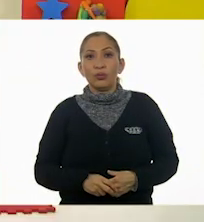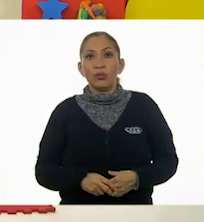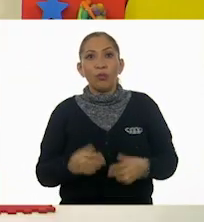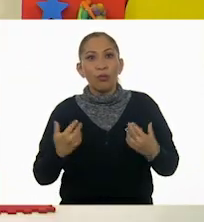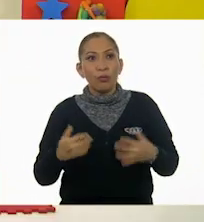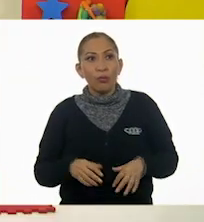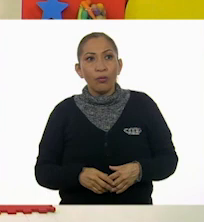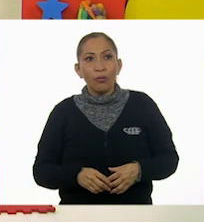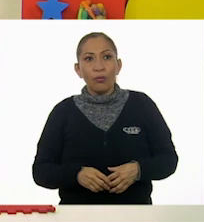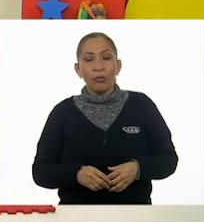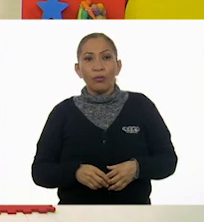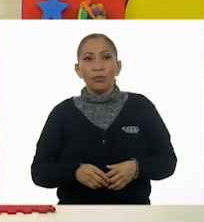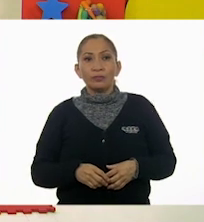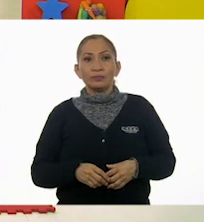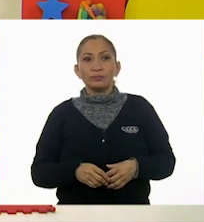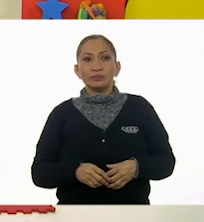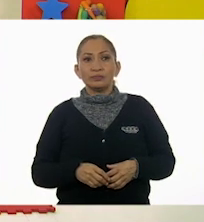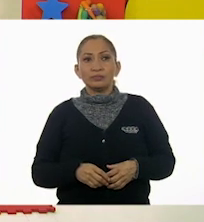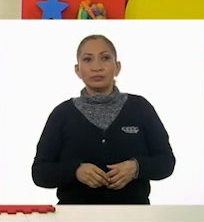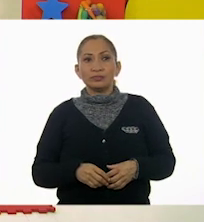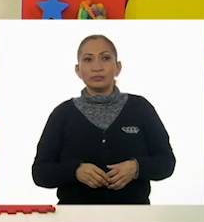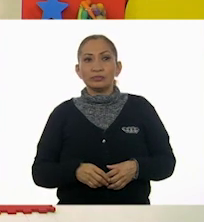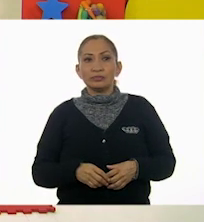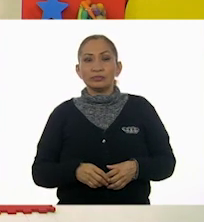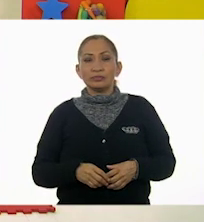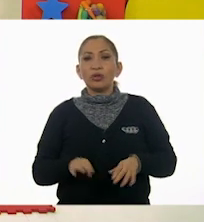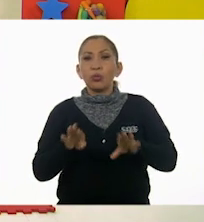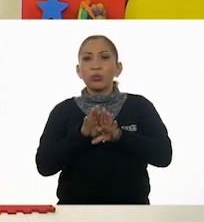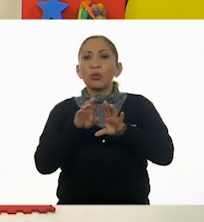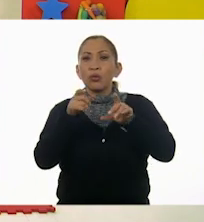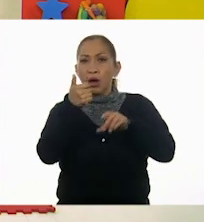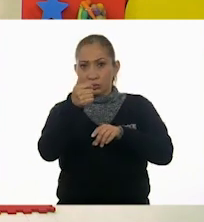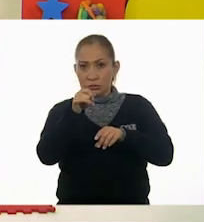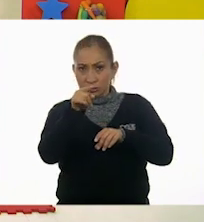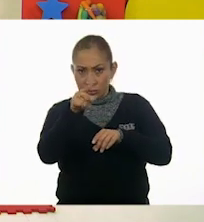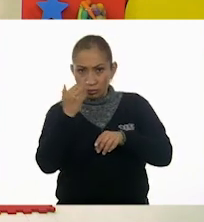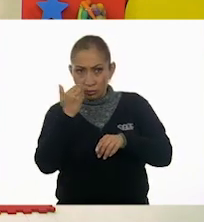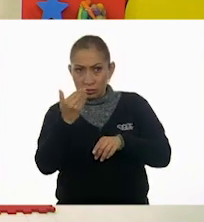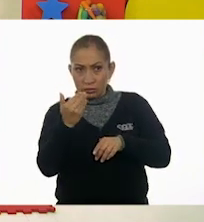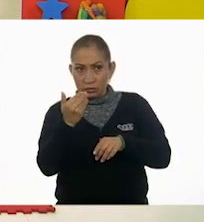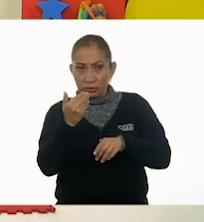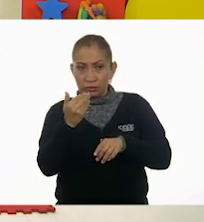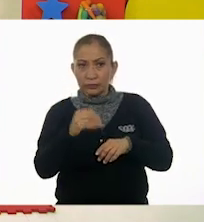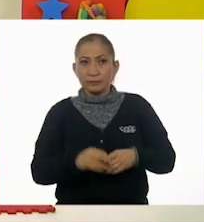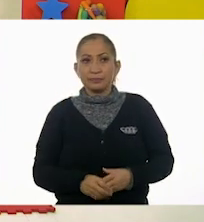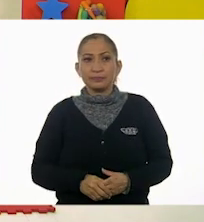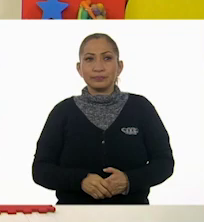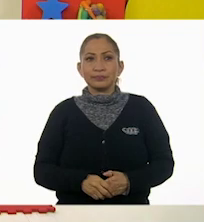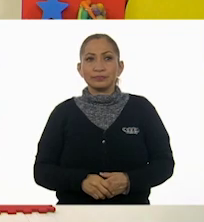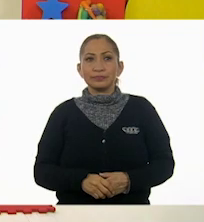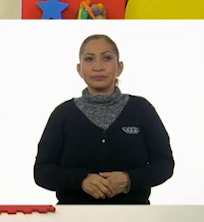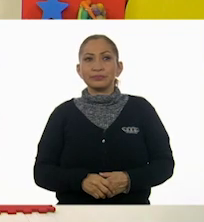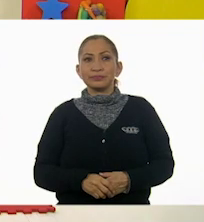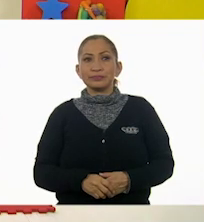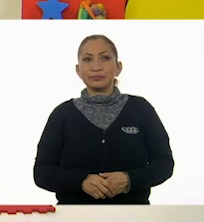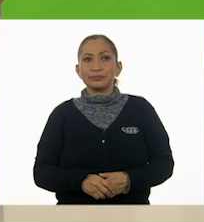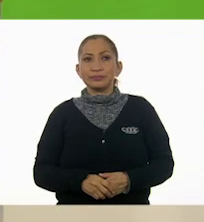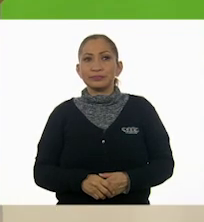¡Oh! A ver. ¿Verdad? Y este... Así, así, así. Así.